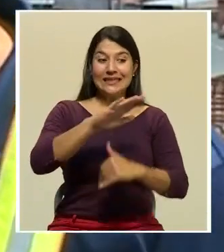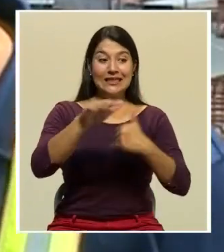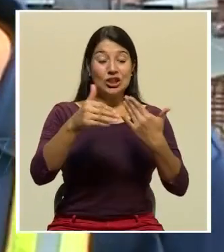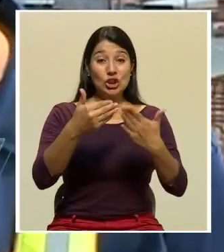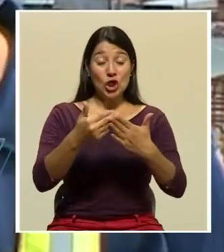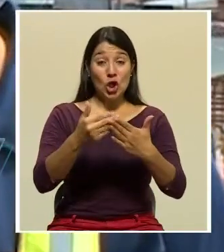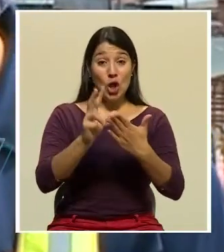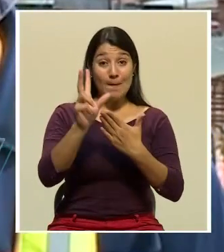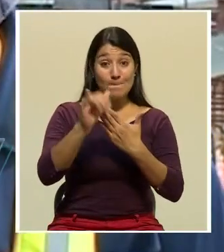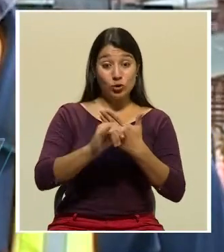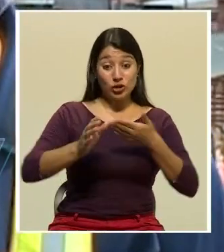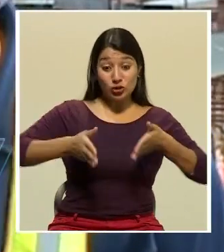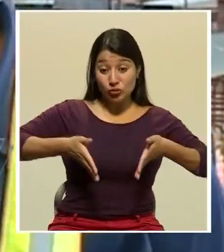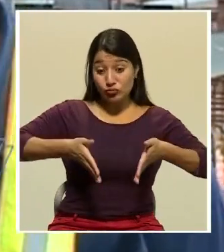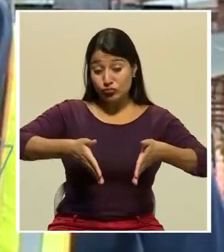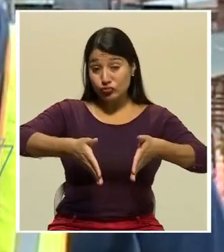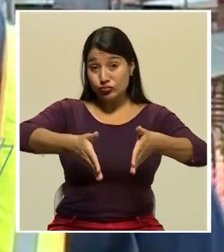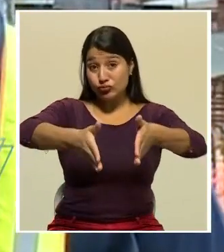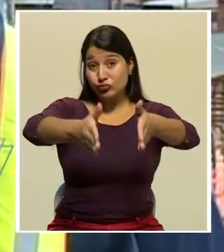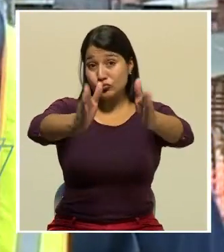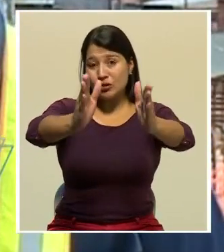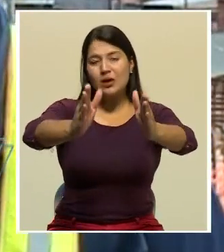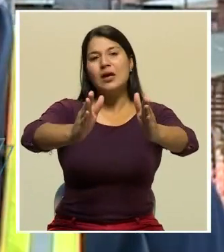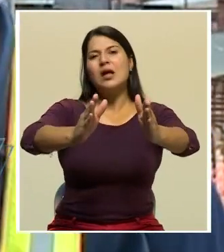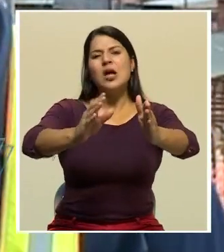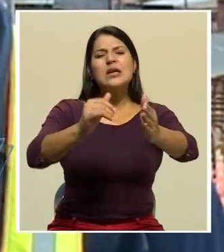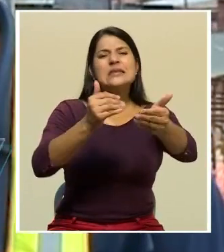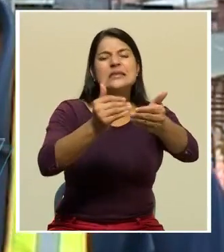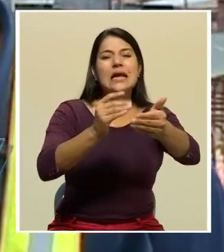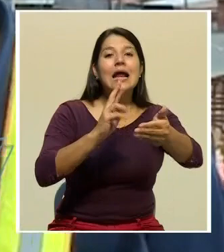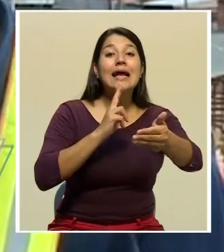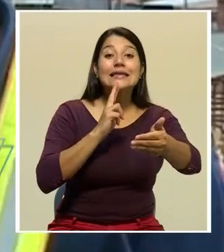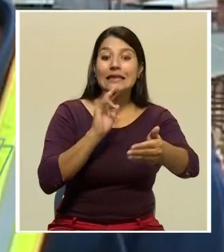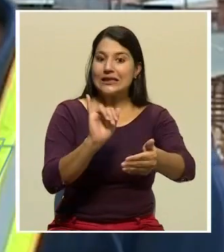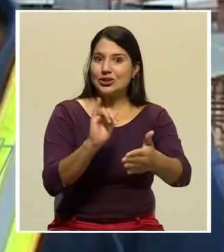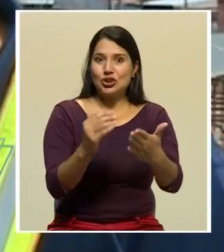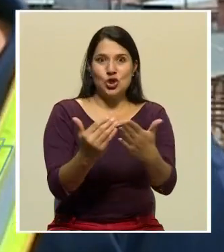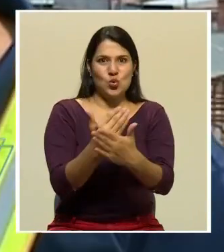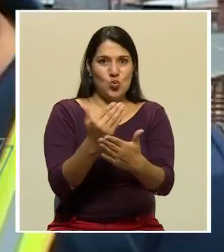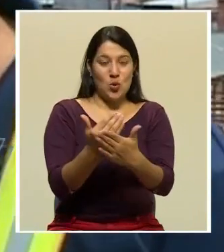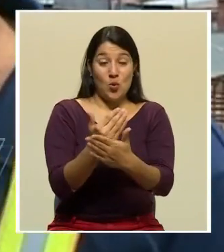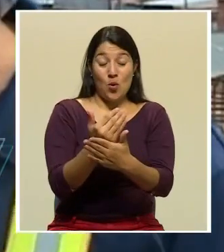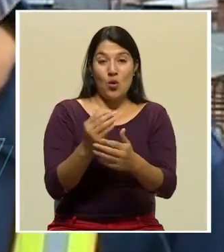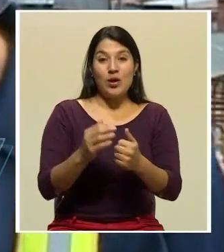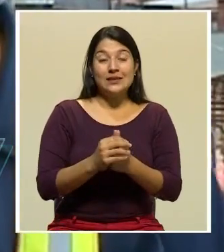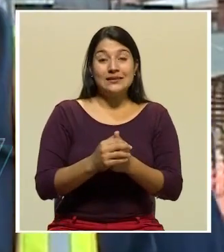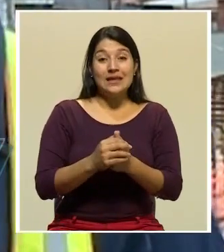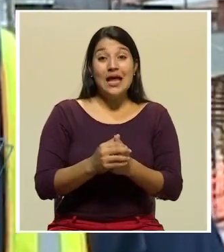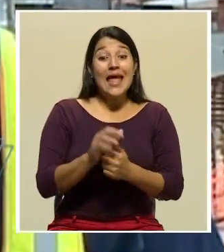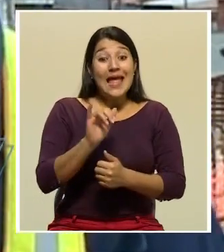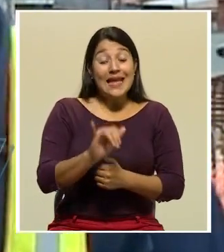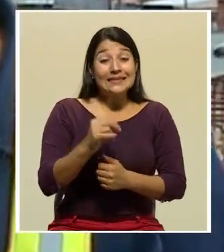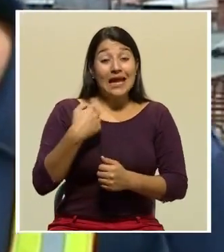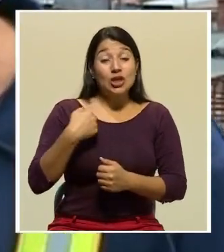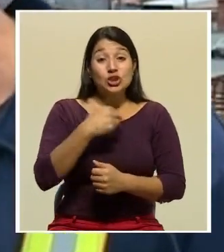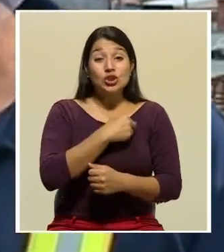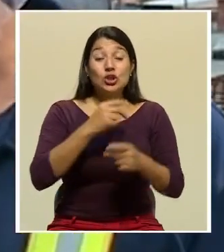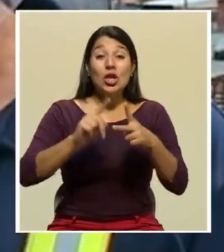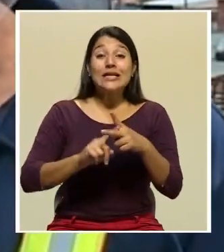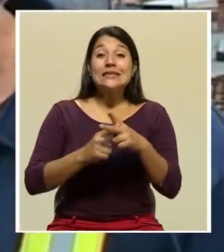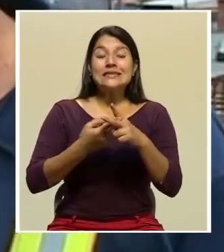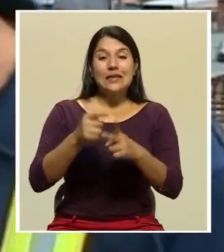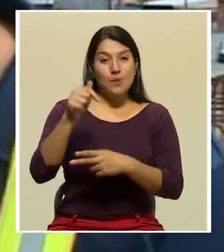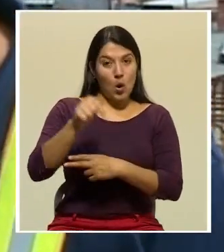circunvalación es algo muy novedoso, es el primer viaducto que construimos. Esta que inauguramos hoy es